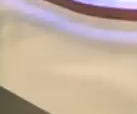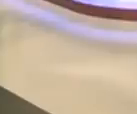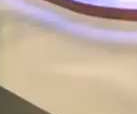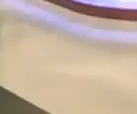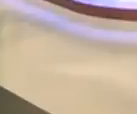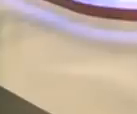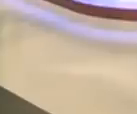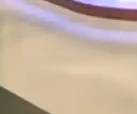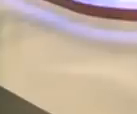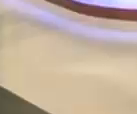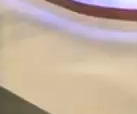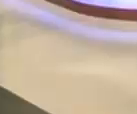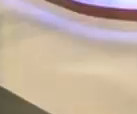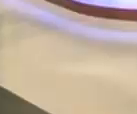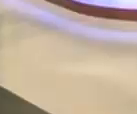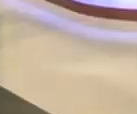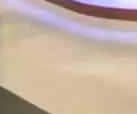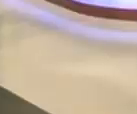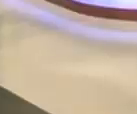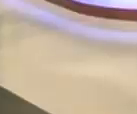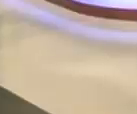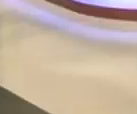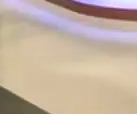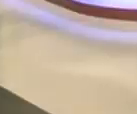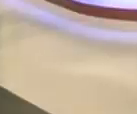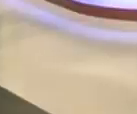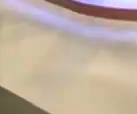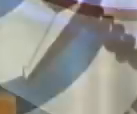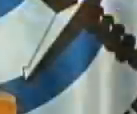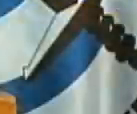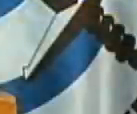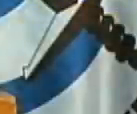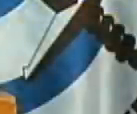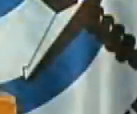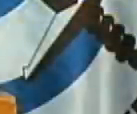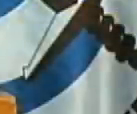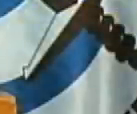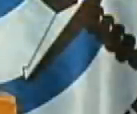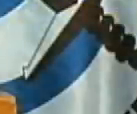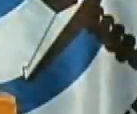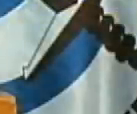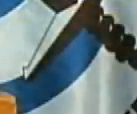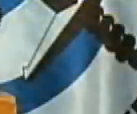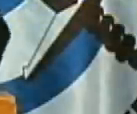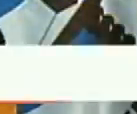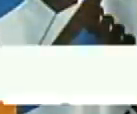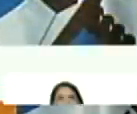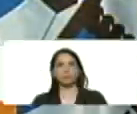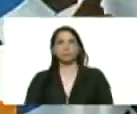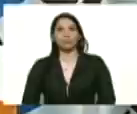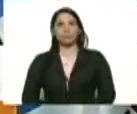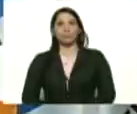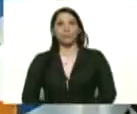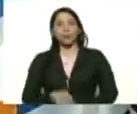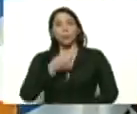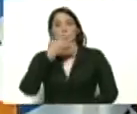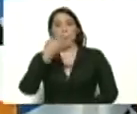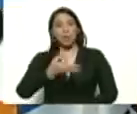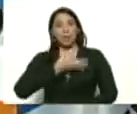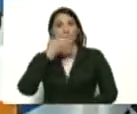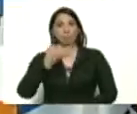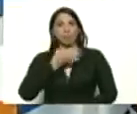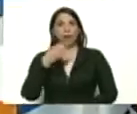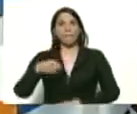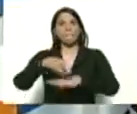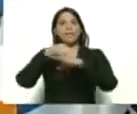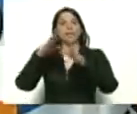Público. Adelante. Muy buenas tardes, tengan todos ustedes, pueblo de Venezuela. El Ministerio Público, en